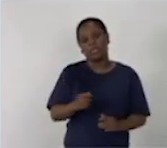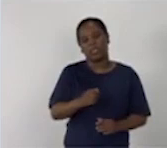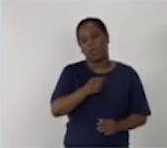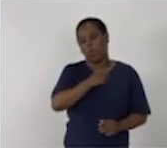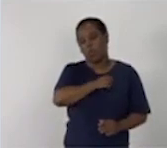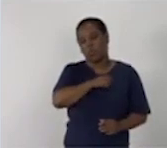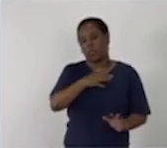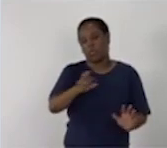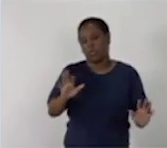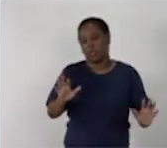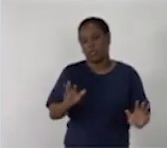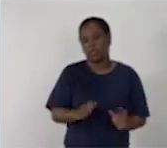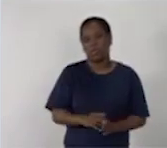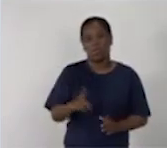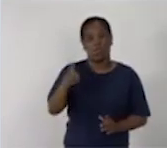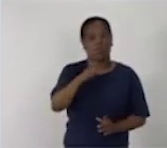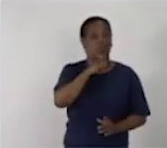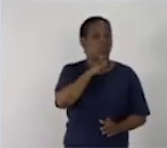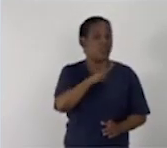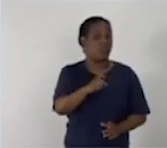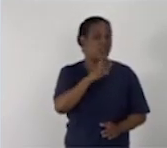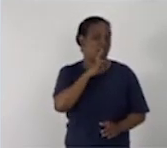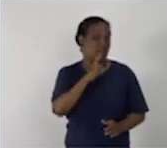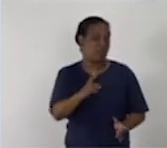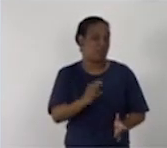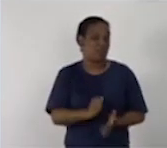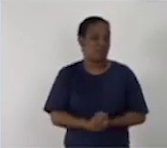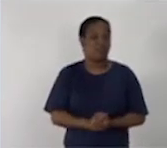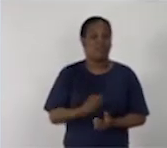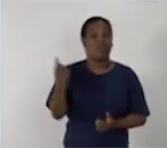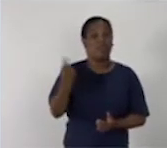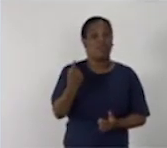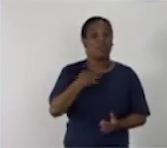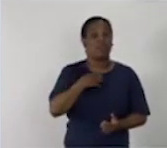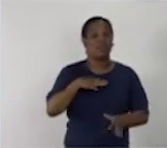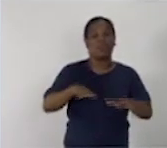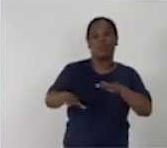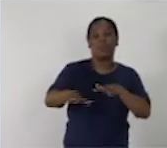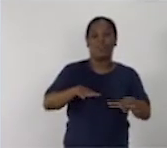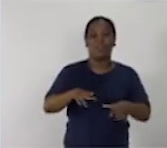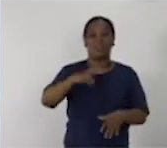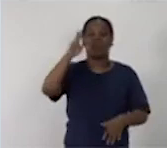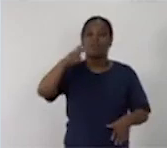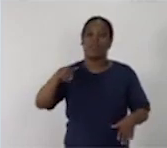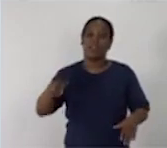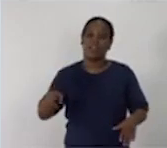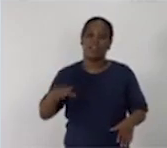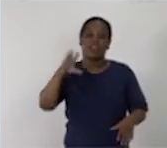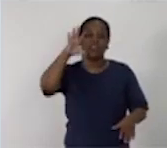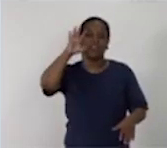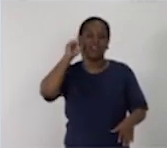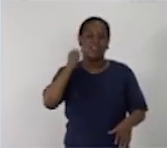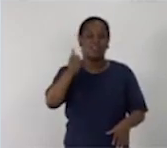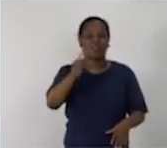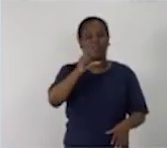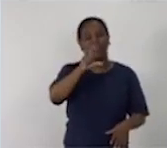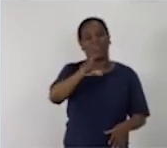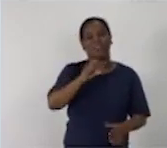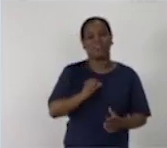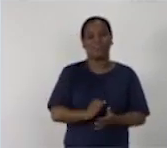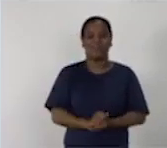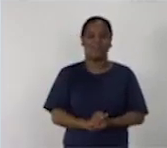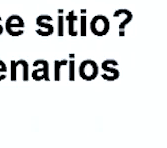conveniente. ¿Se darán cuenta de que no son difíciles de responder? Solo deben prepararse para leer y